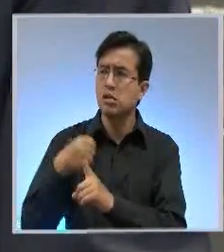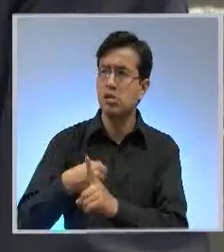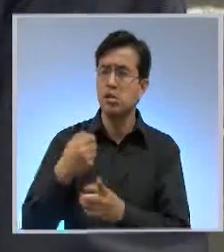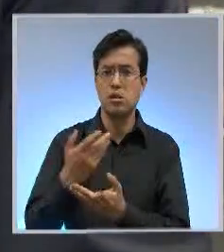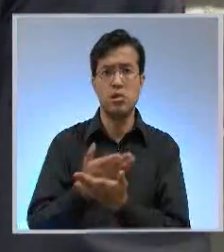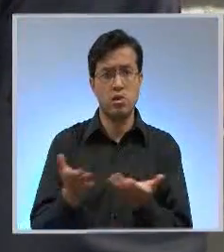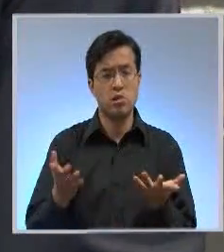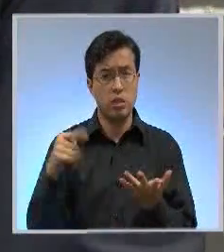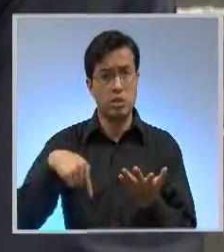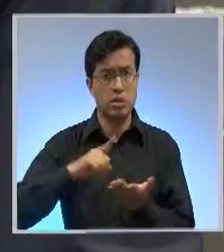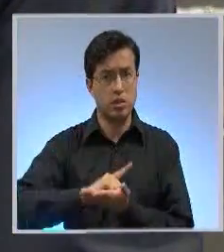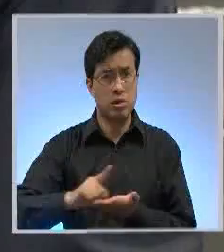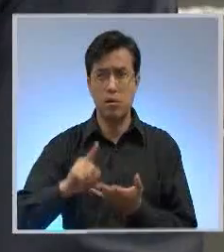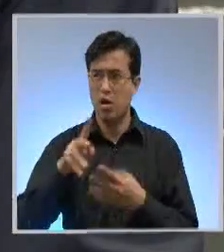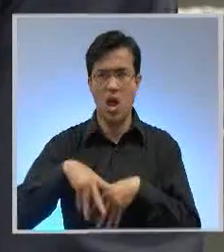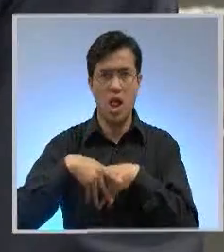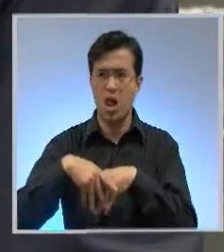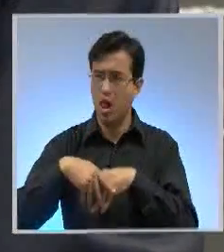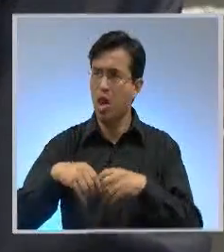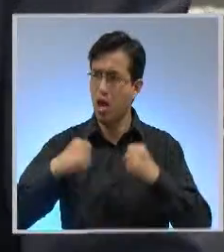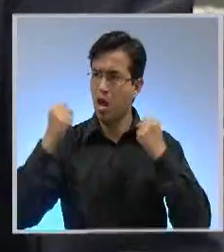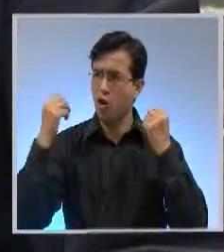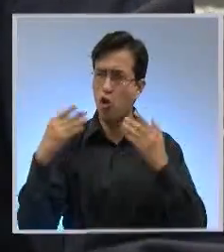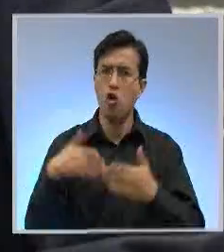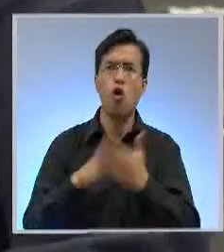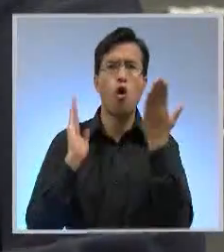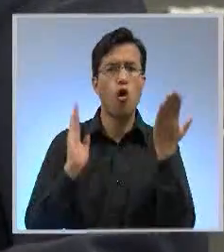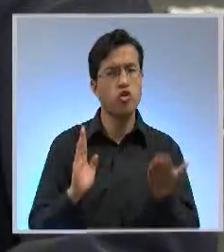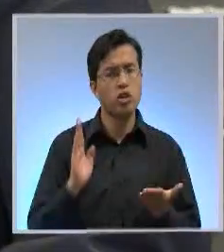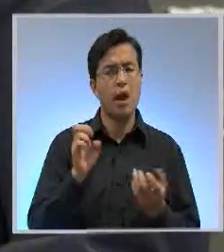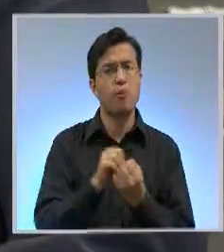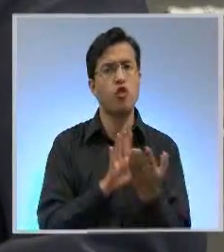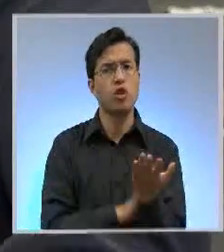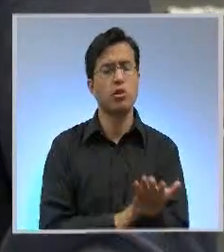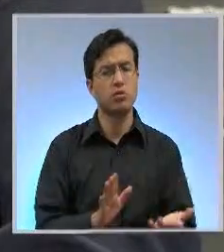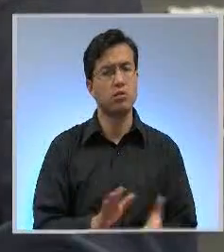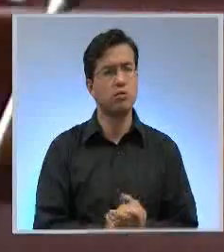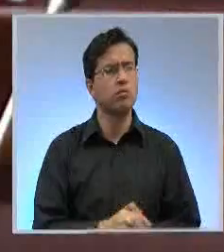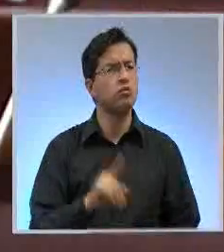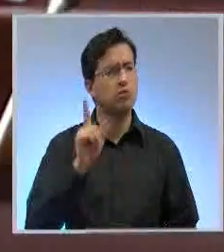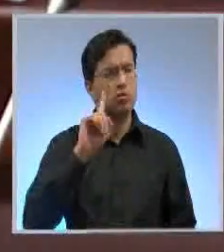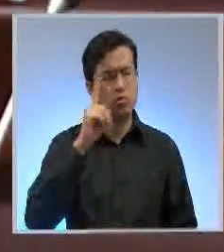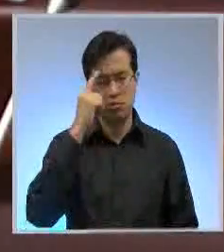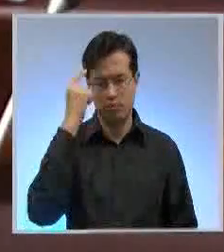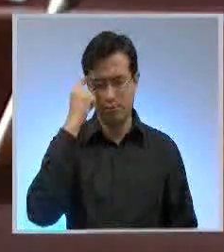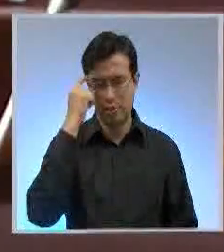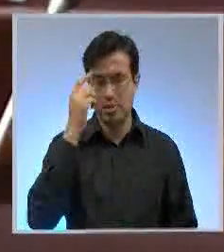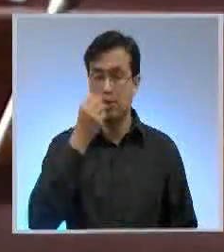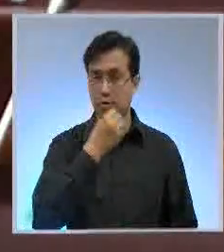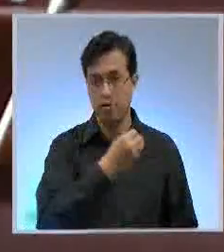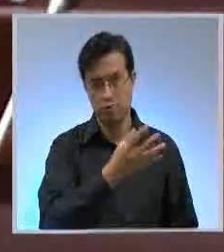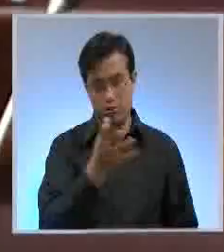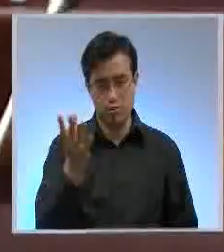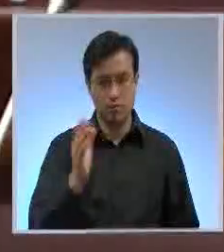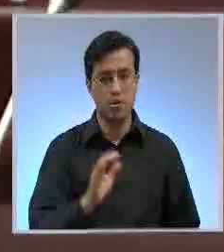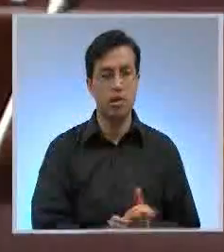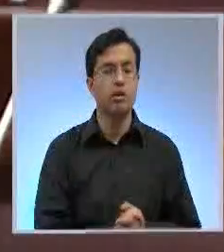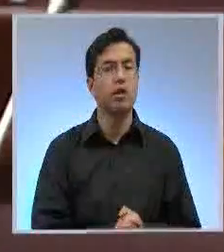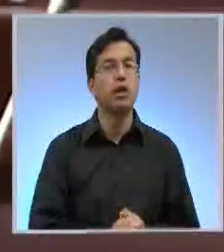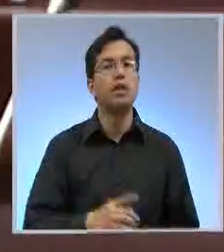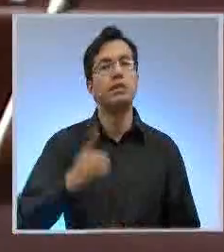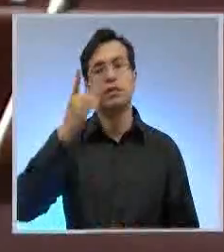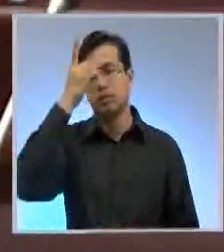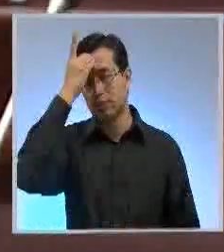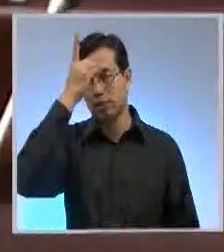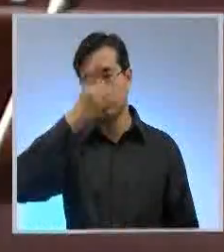asambleístas que integran la Comisión de Régimen Económico y en esa línea están planteando la eliminación